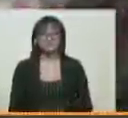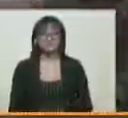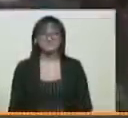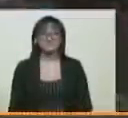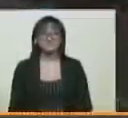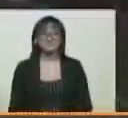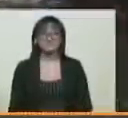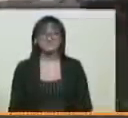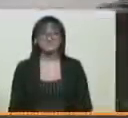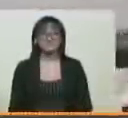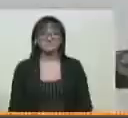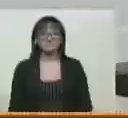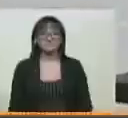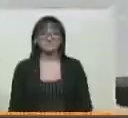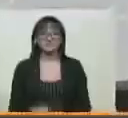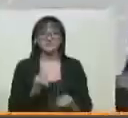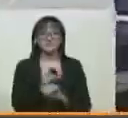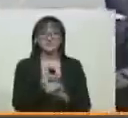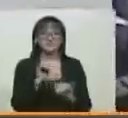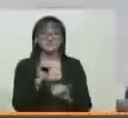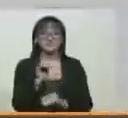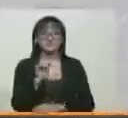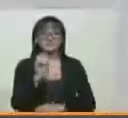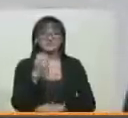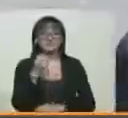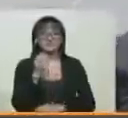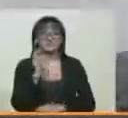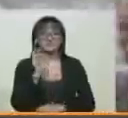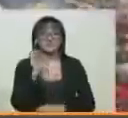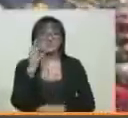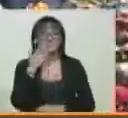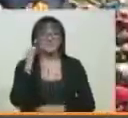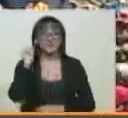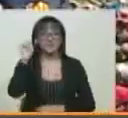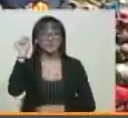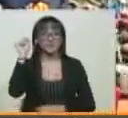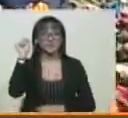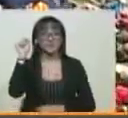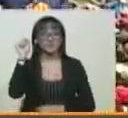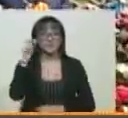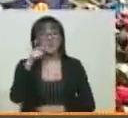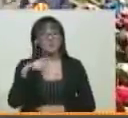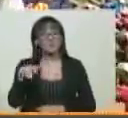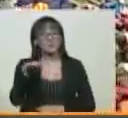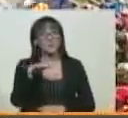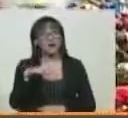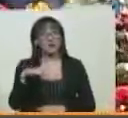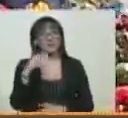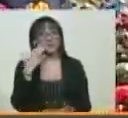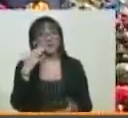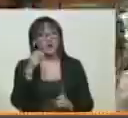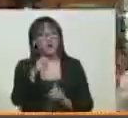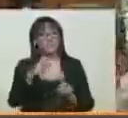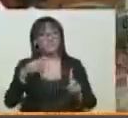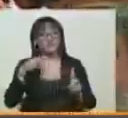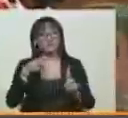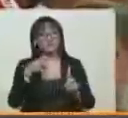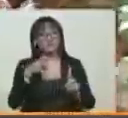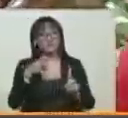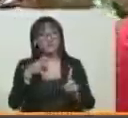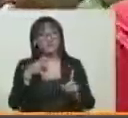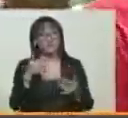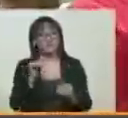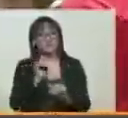Bien, de esta manera se despide el candidato presidente Nicolás Maduro del pueblo del estado Amazonas, luego